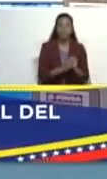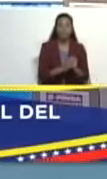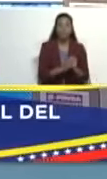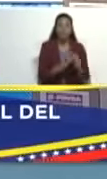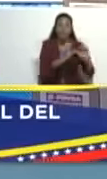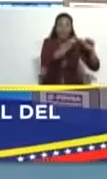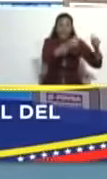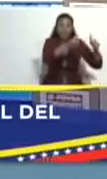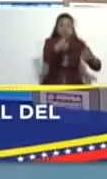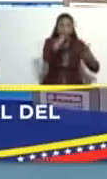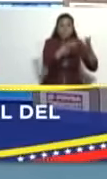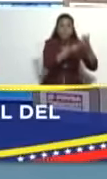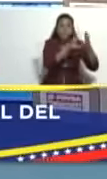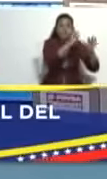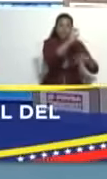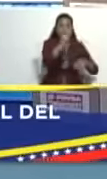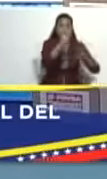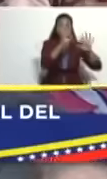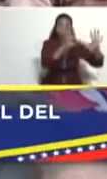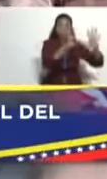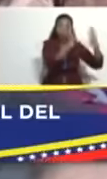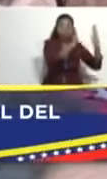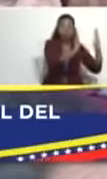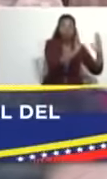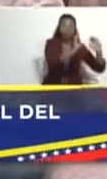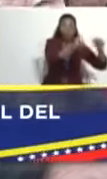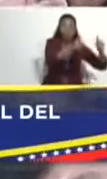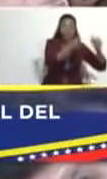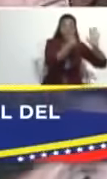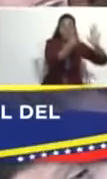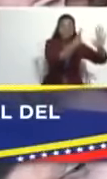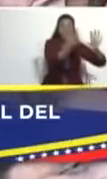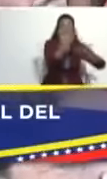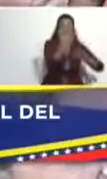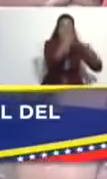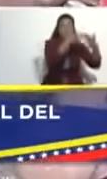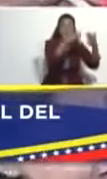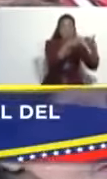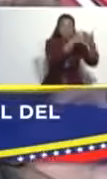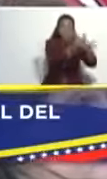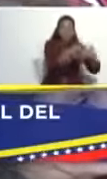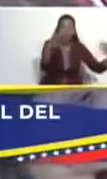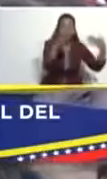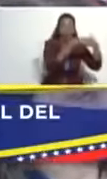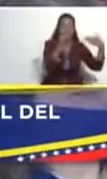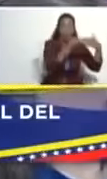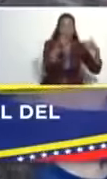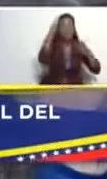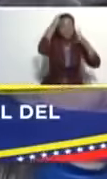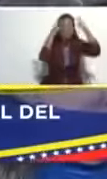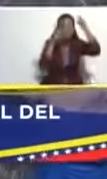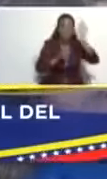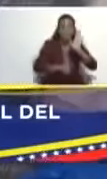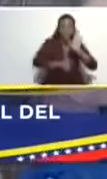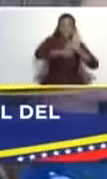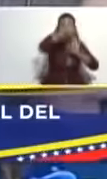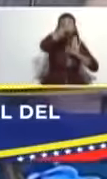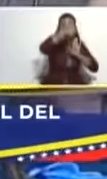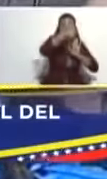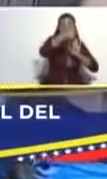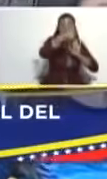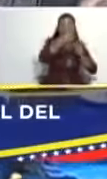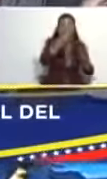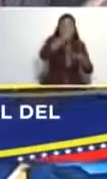Cuando en el año 2008... ingresaron 65 mil millones de dólares, el comandante Chávez llevó el ingreso mínimo